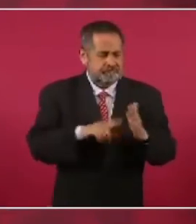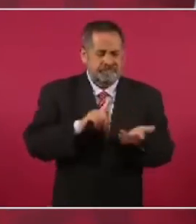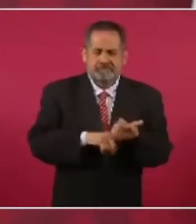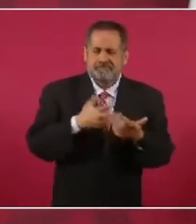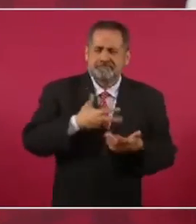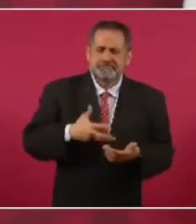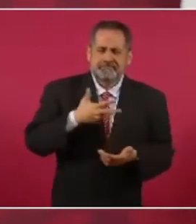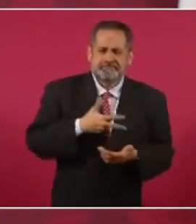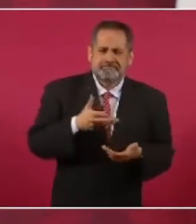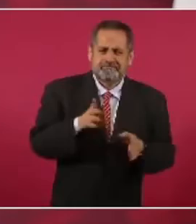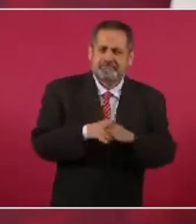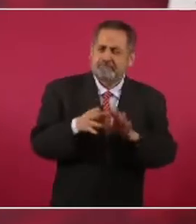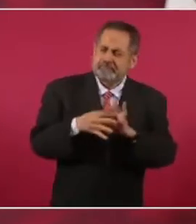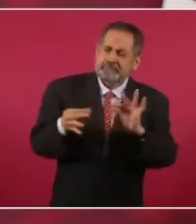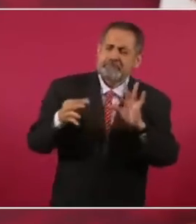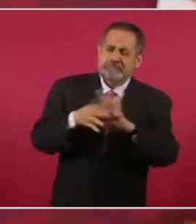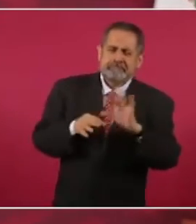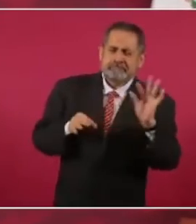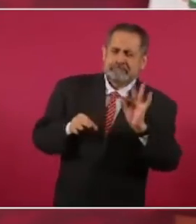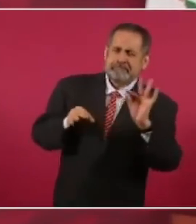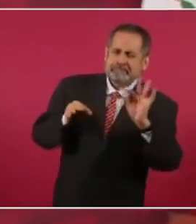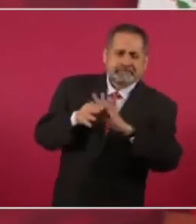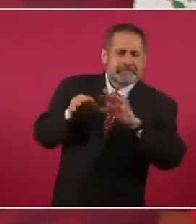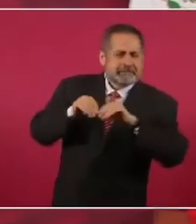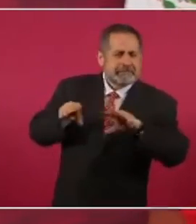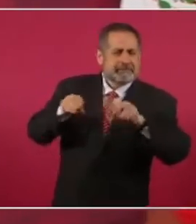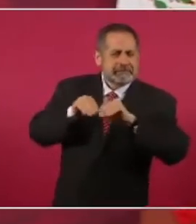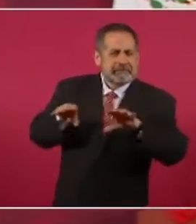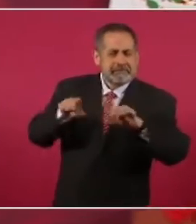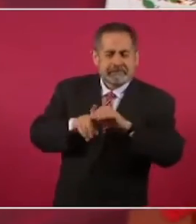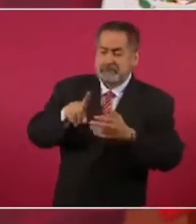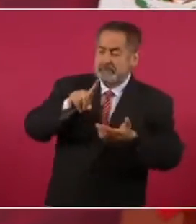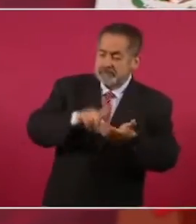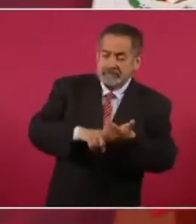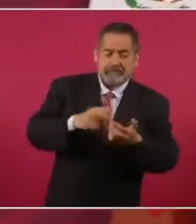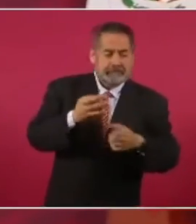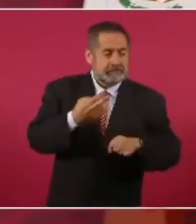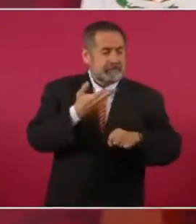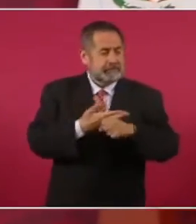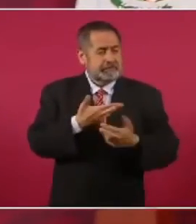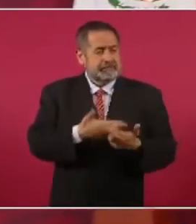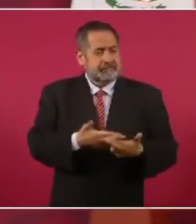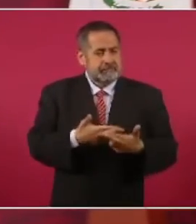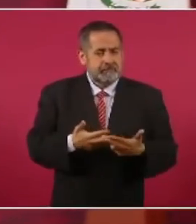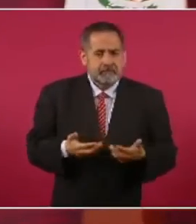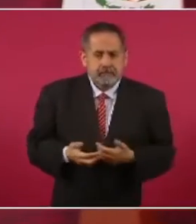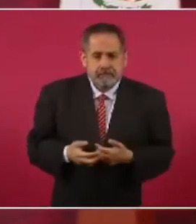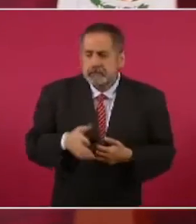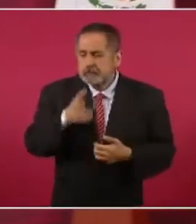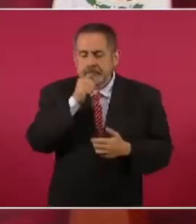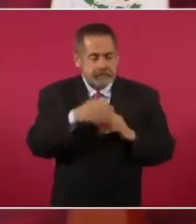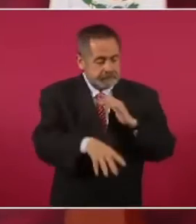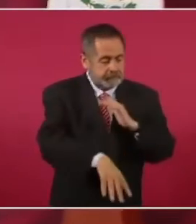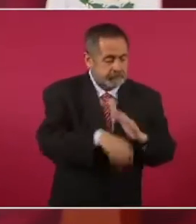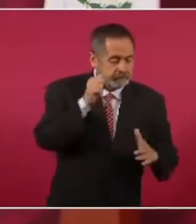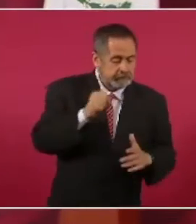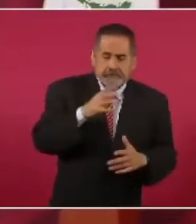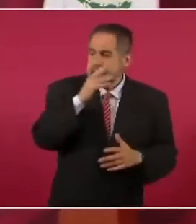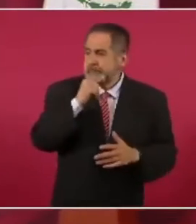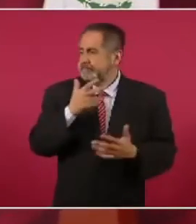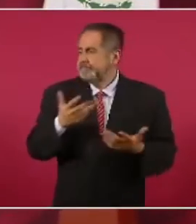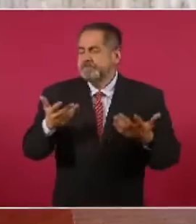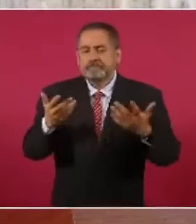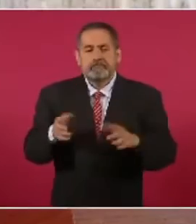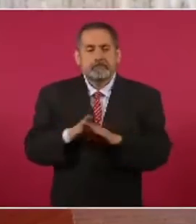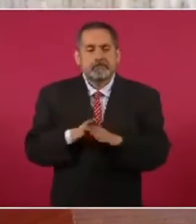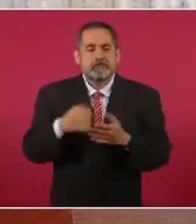Y dale, y dale, y dale, y dale, y dale con el tesoro. Nada más que no lo podíamos sacar